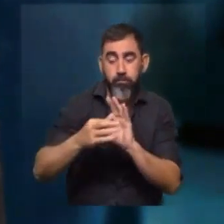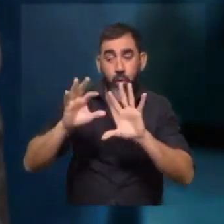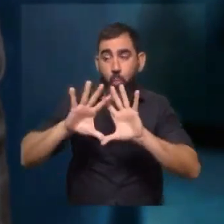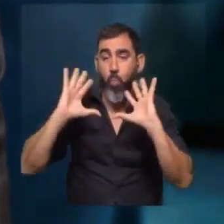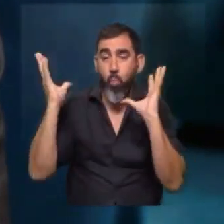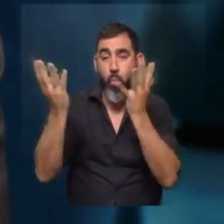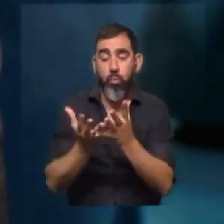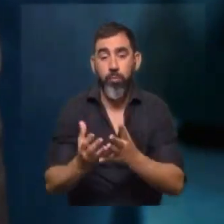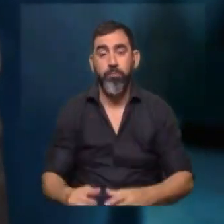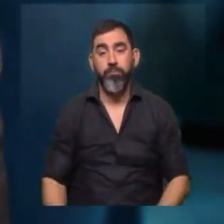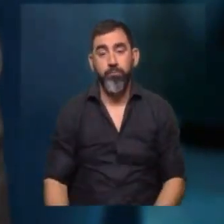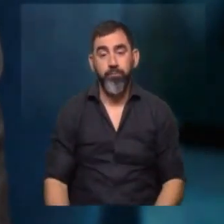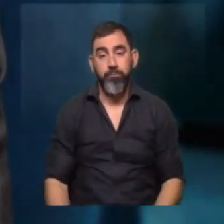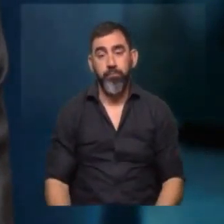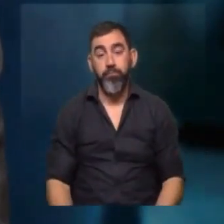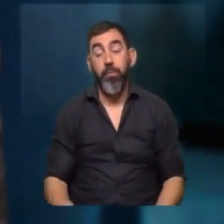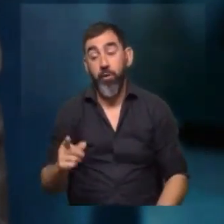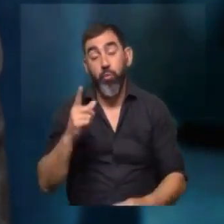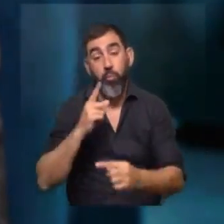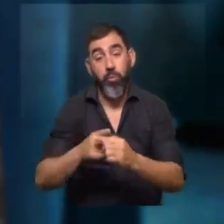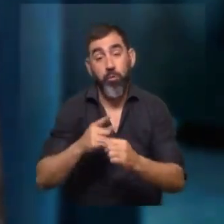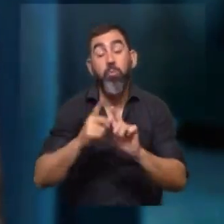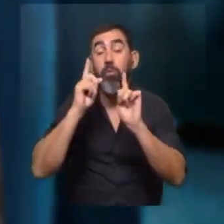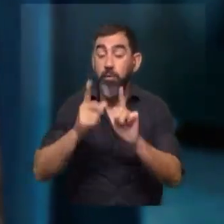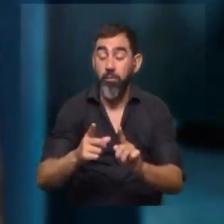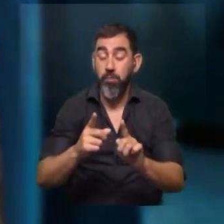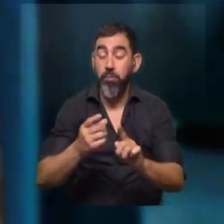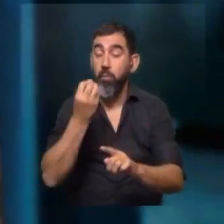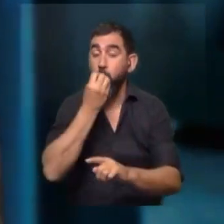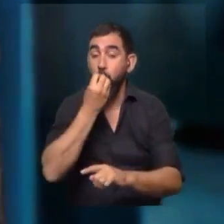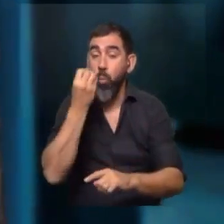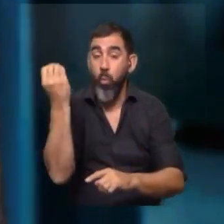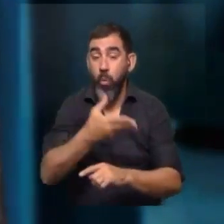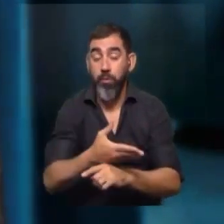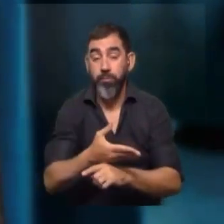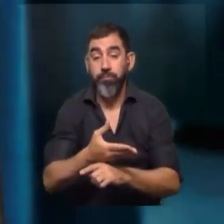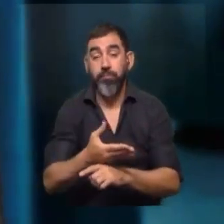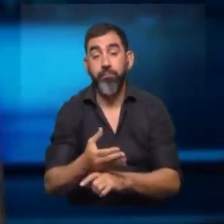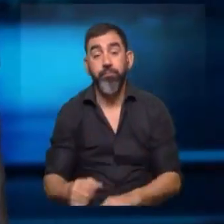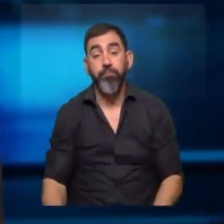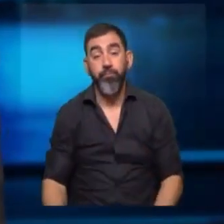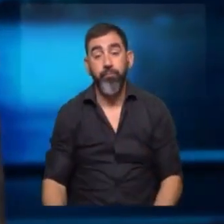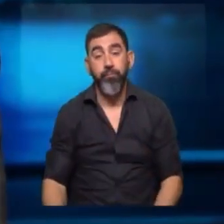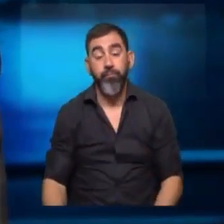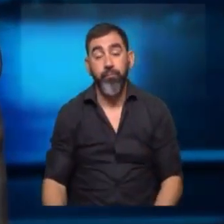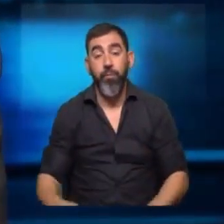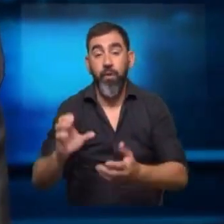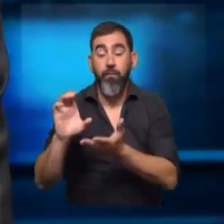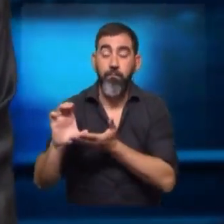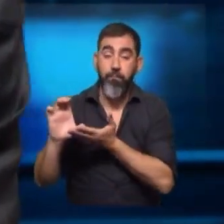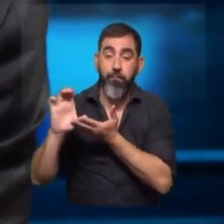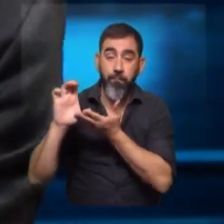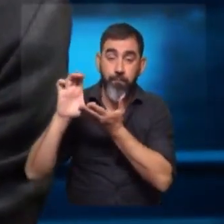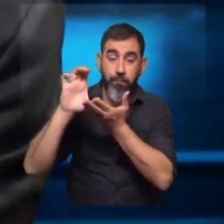entonces tiene esas ventajas. Y la última, que también destaca mucho en el índice, es el volumen de inversiones, tanto